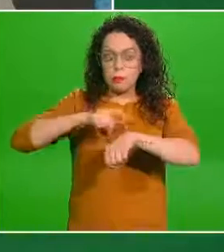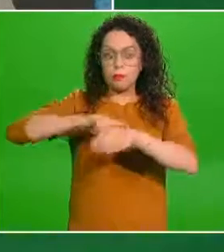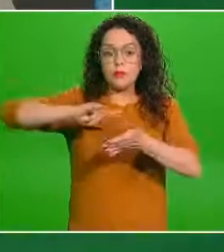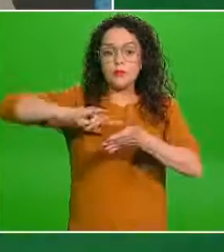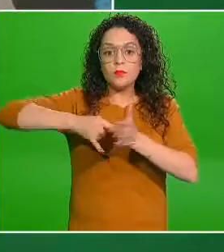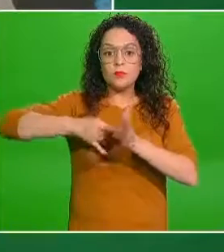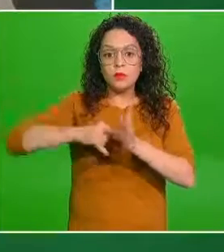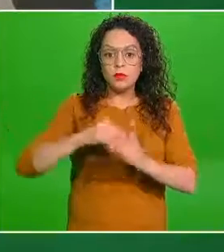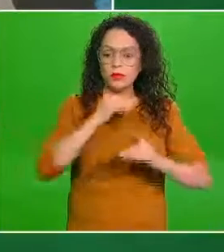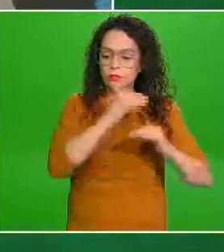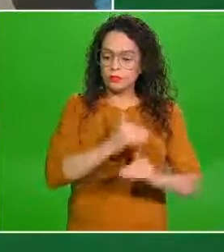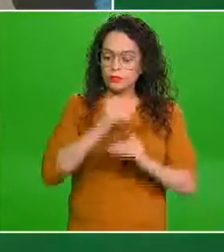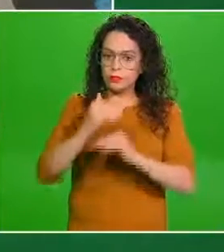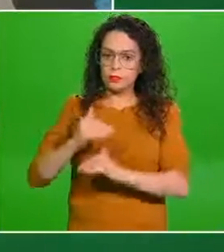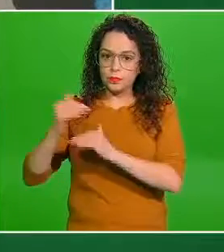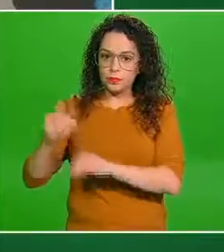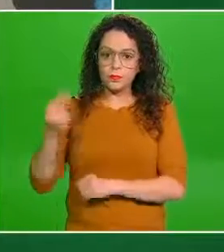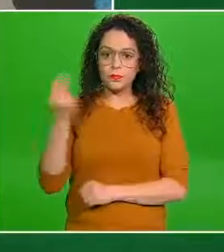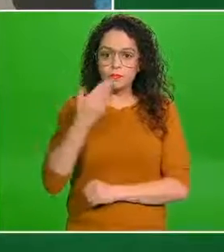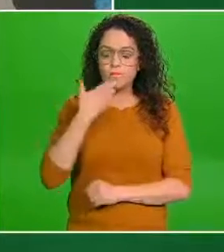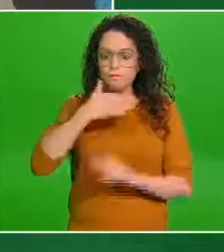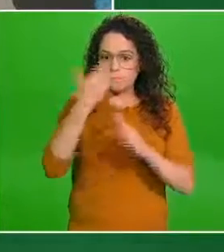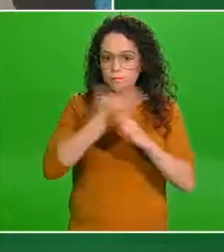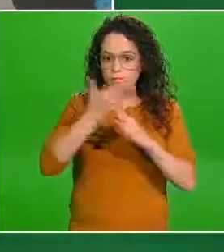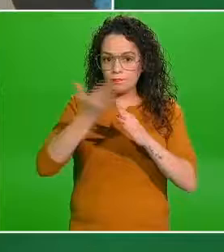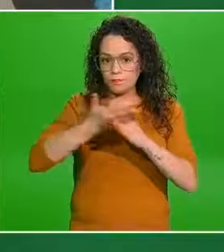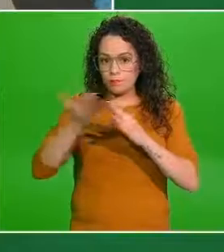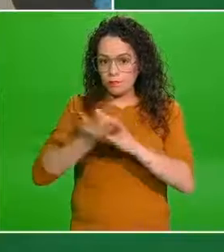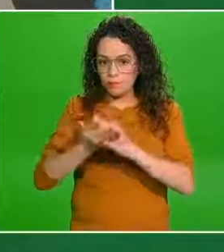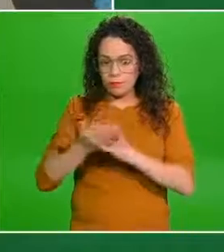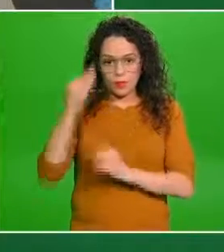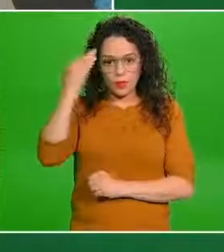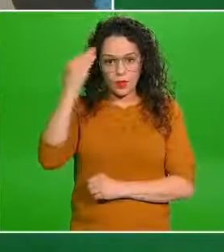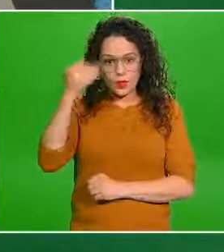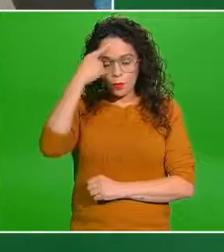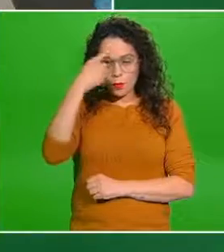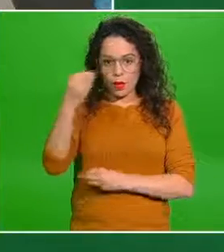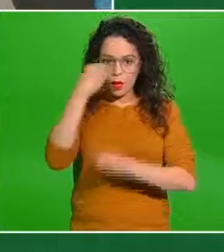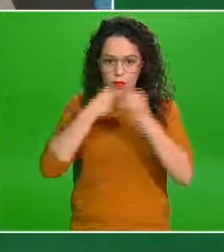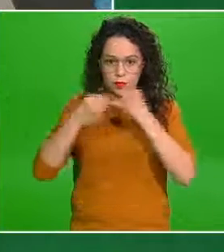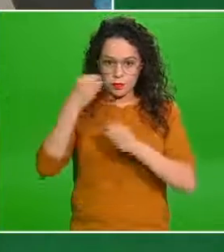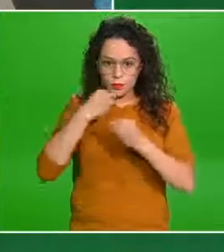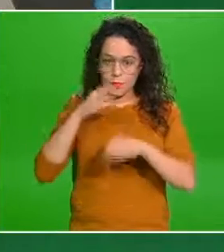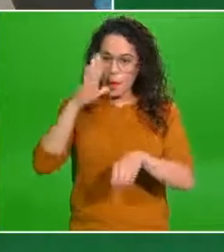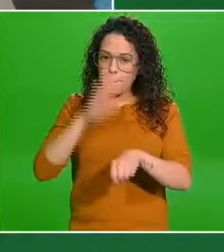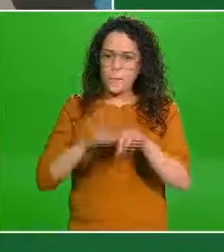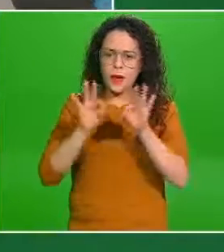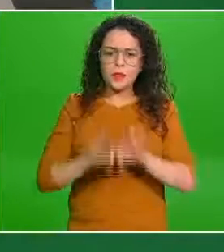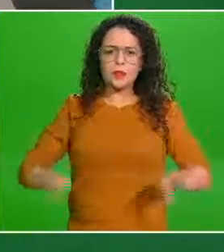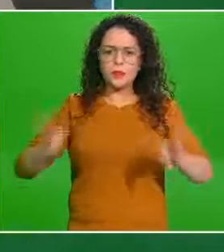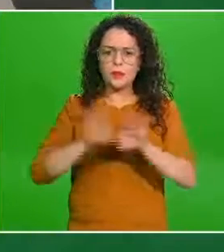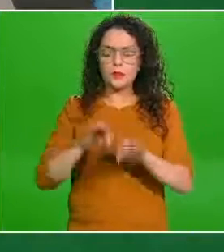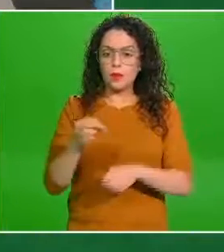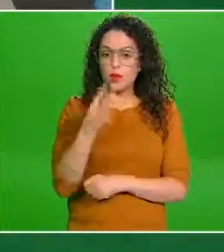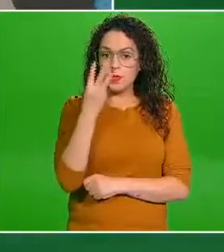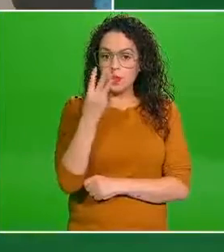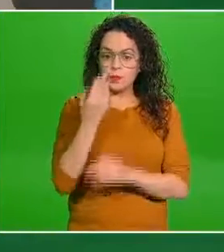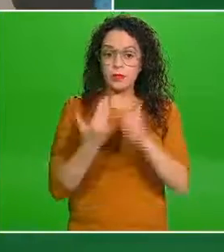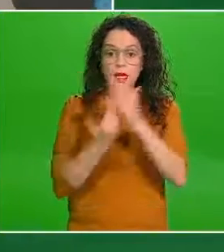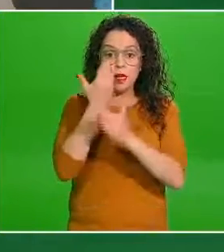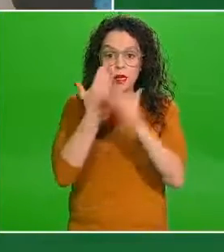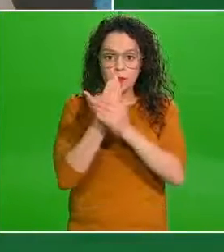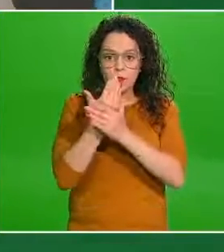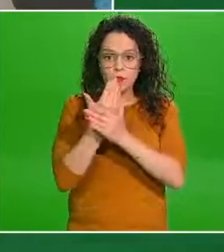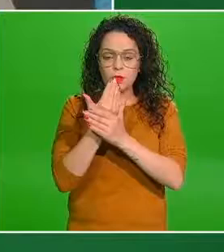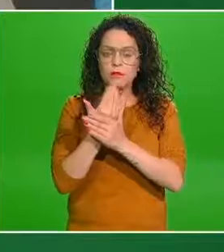alimentos se tienen que repartir en forma fraccionada en varios tiempos de comida. Los tres principales: desayuno, comida y